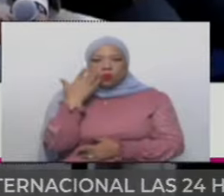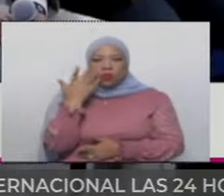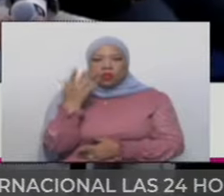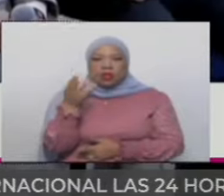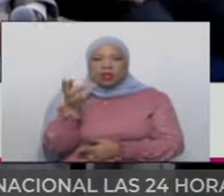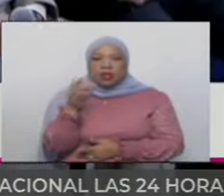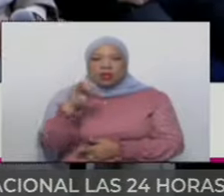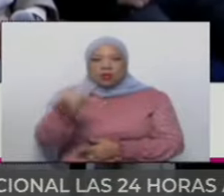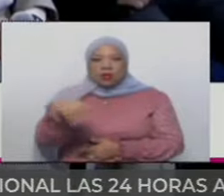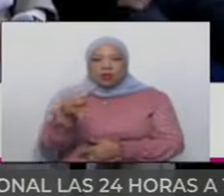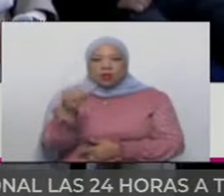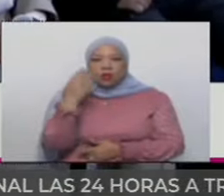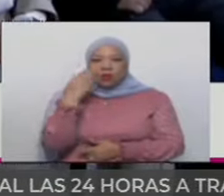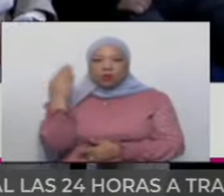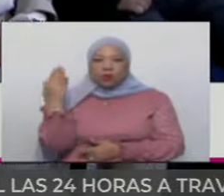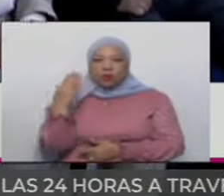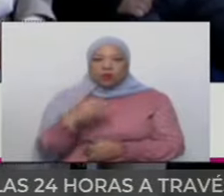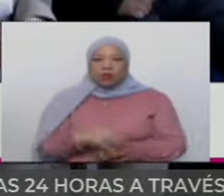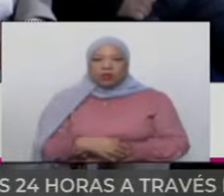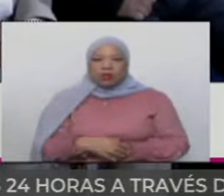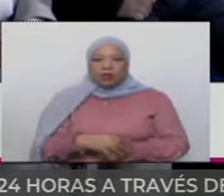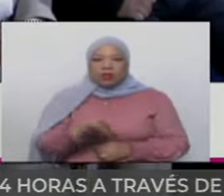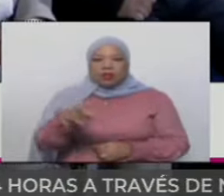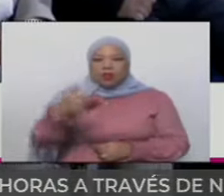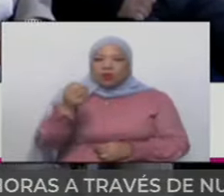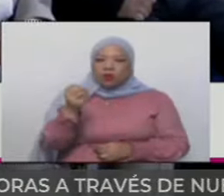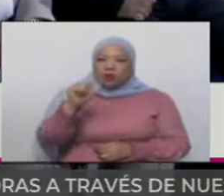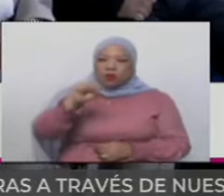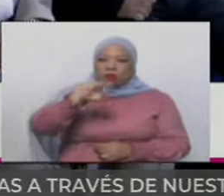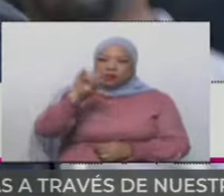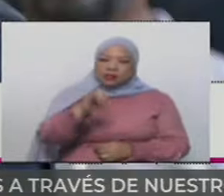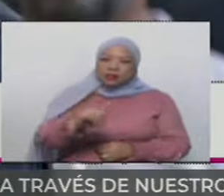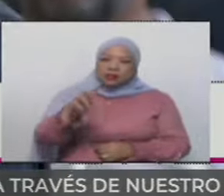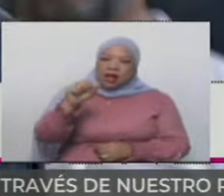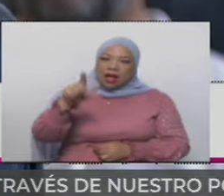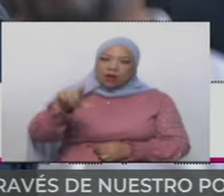Ramírez, ¡Gonzalito!